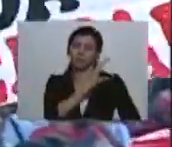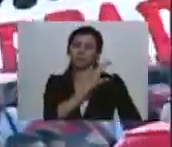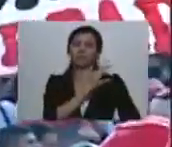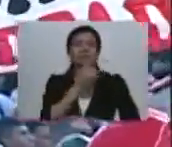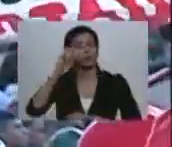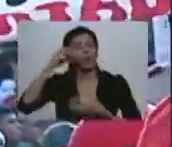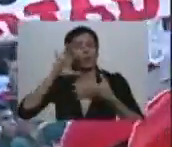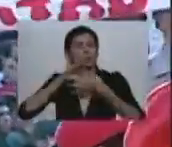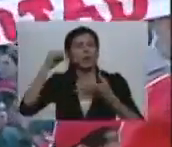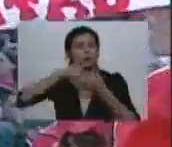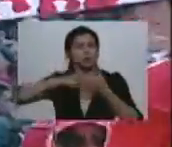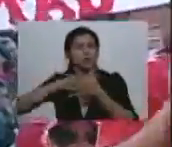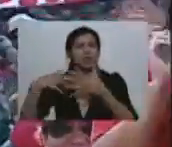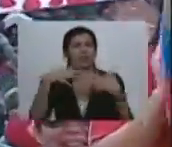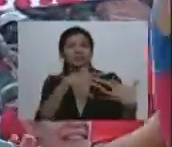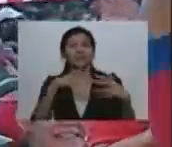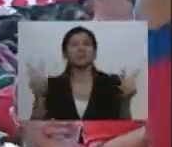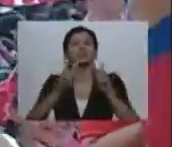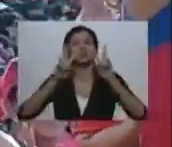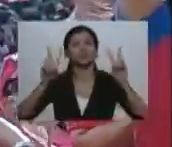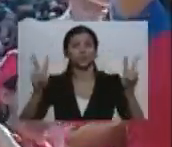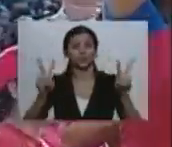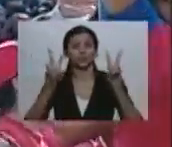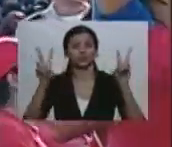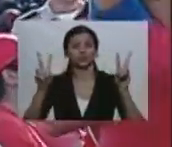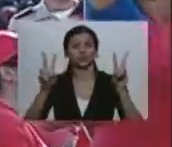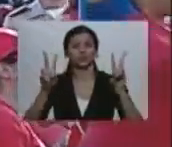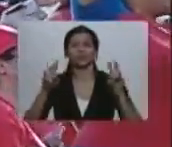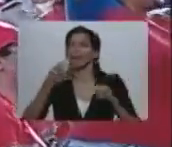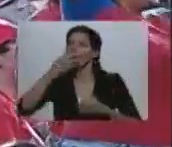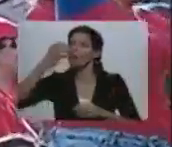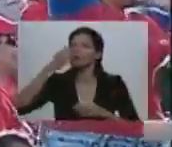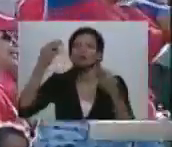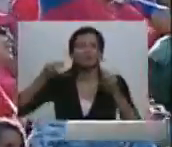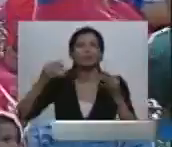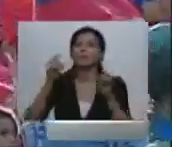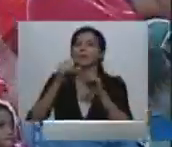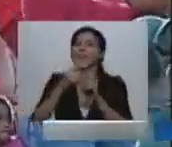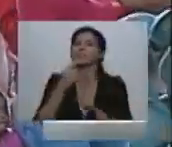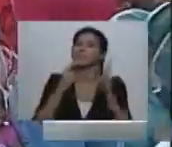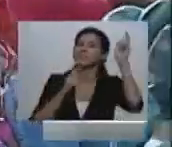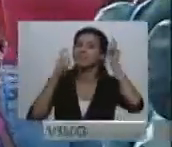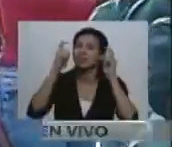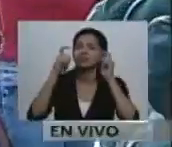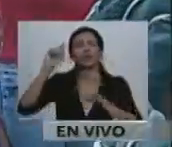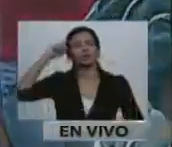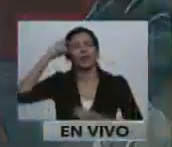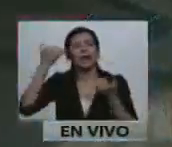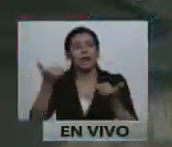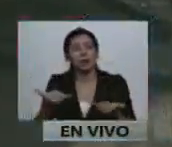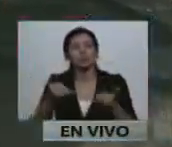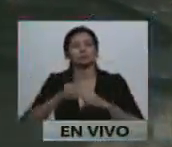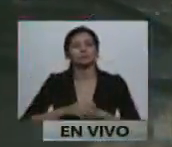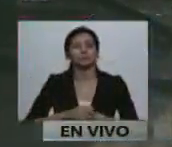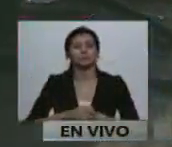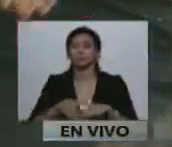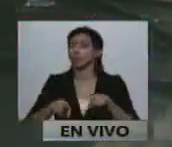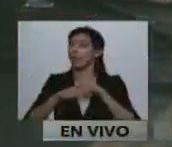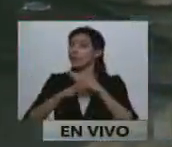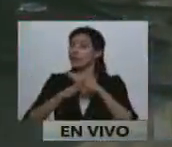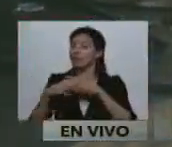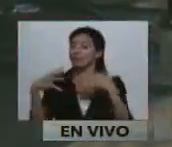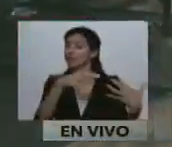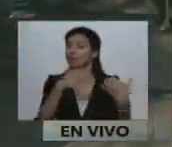unidad, la lucha, la batalla, la victoria, las consignas y las palabras de Hugo Chávez en esta batalla que aún no